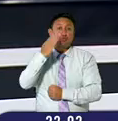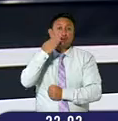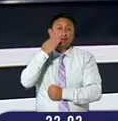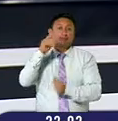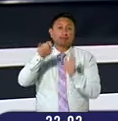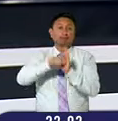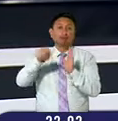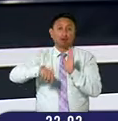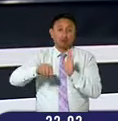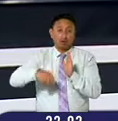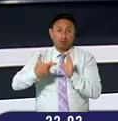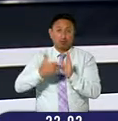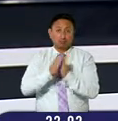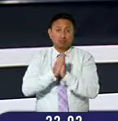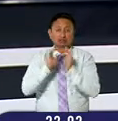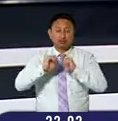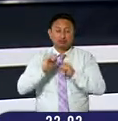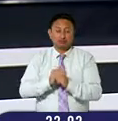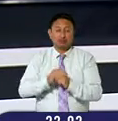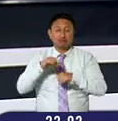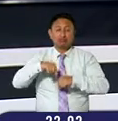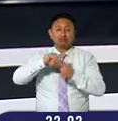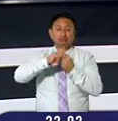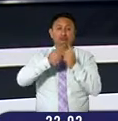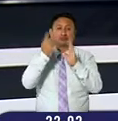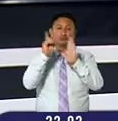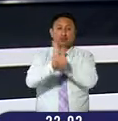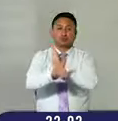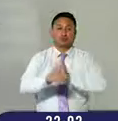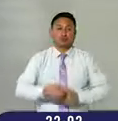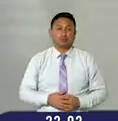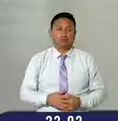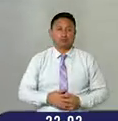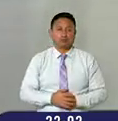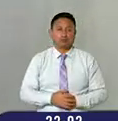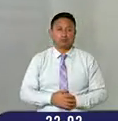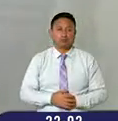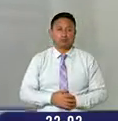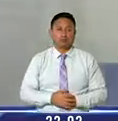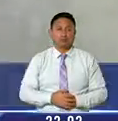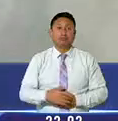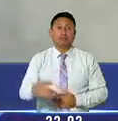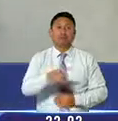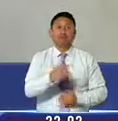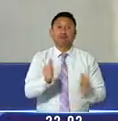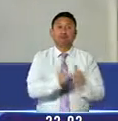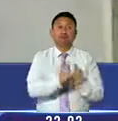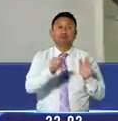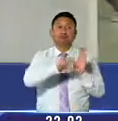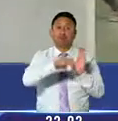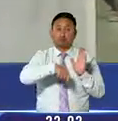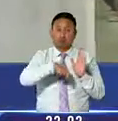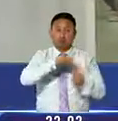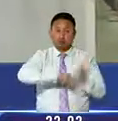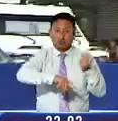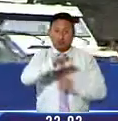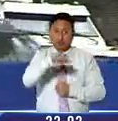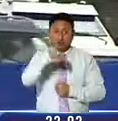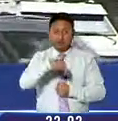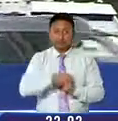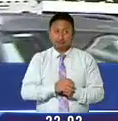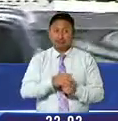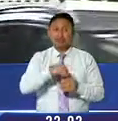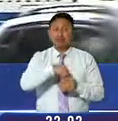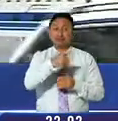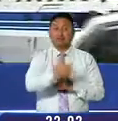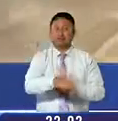su abogada piden reformular los cargos. La encontramos con su abogada y una de sus hijas en el